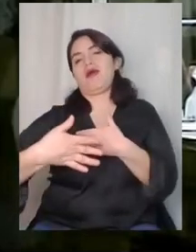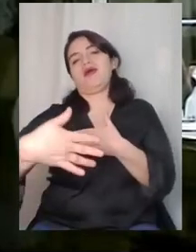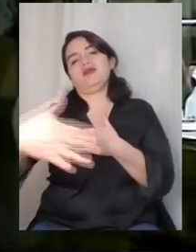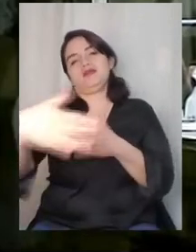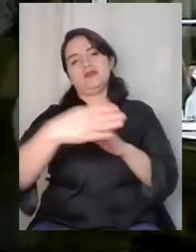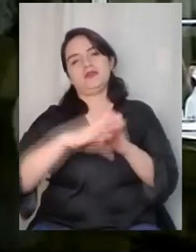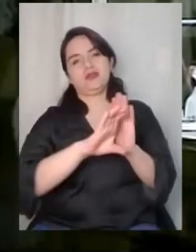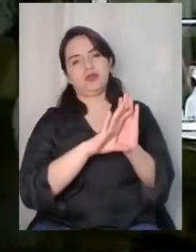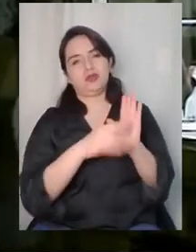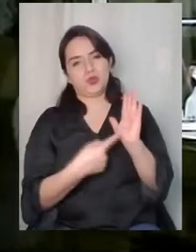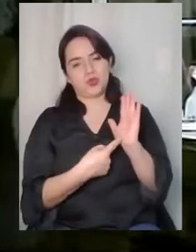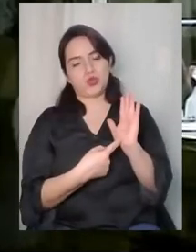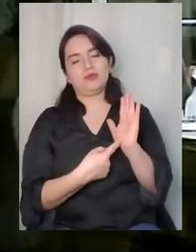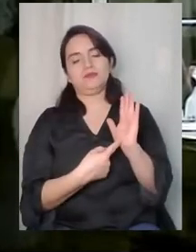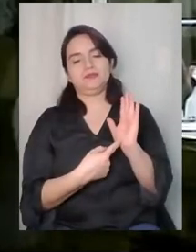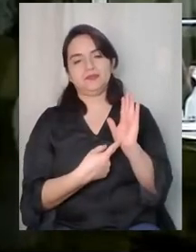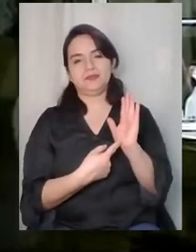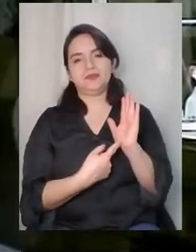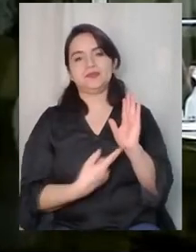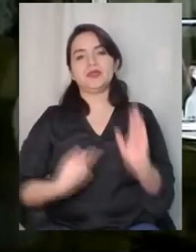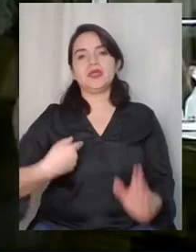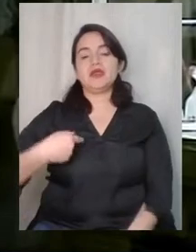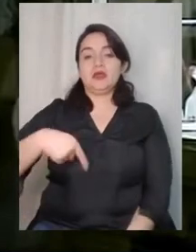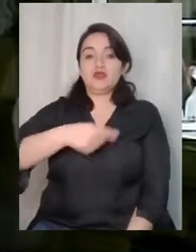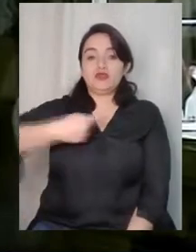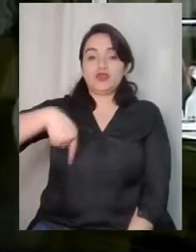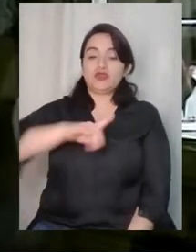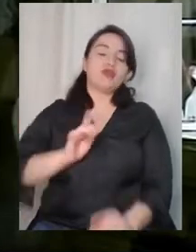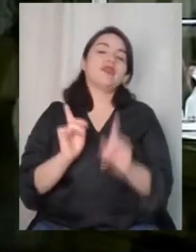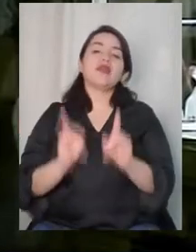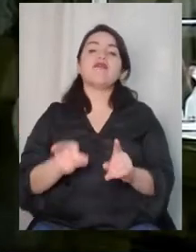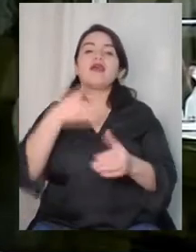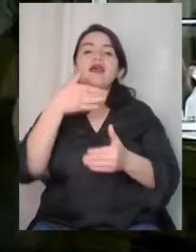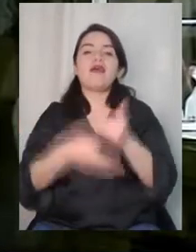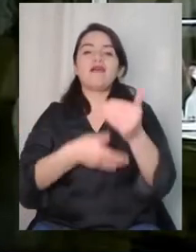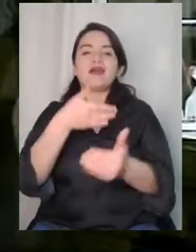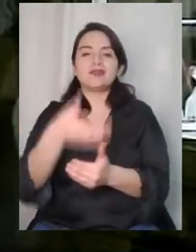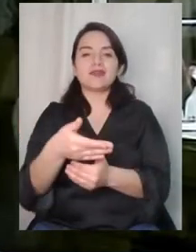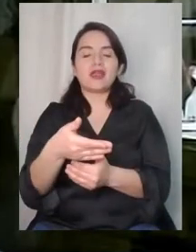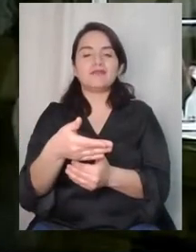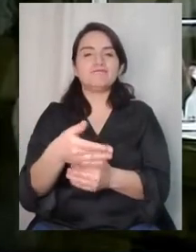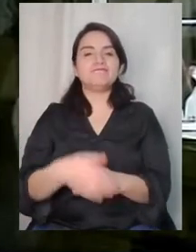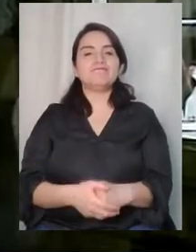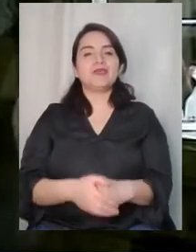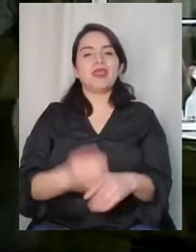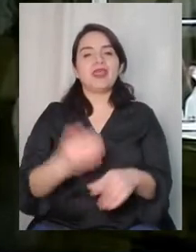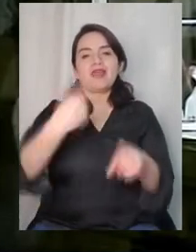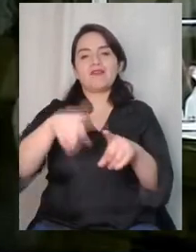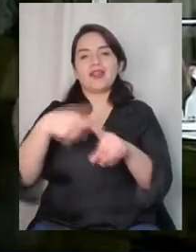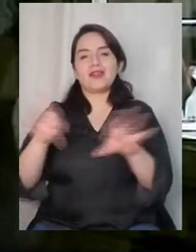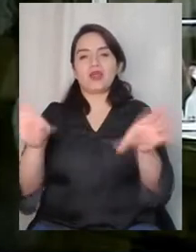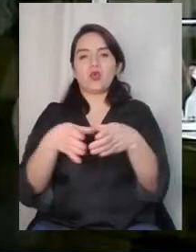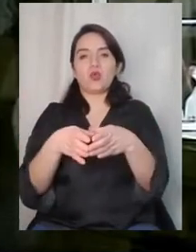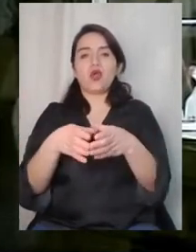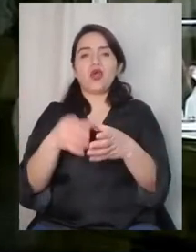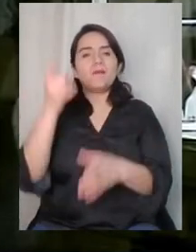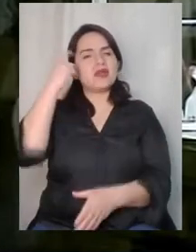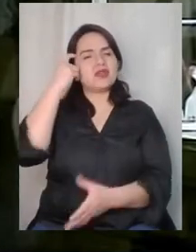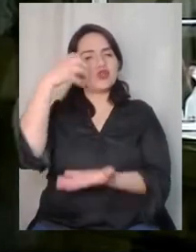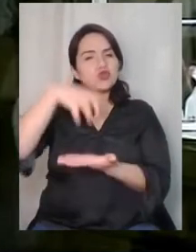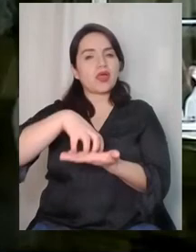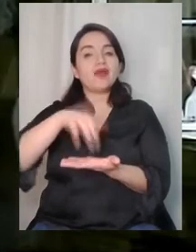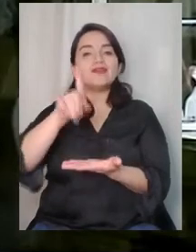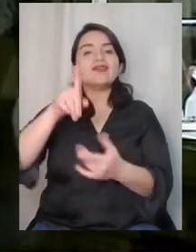y que tenemos que avanzar de forma muy sostenida, no solamente pensando en la ciudad, sino como en nuestro territorio, en fin, en su